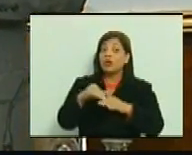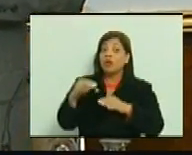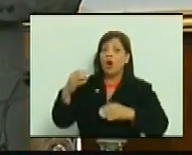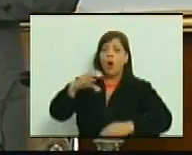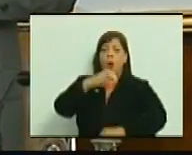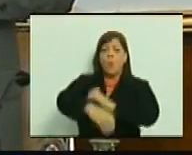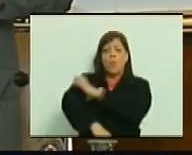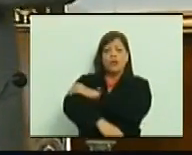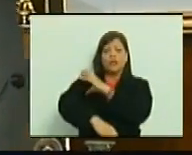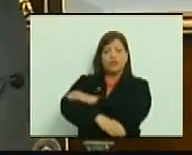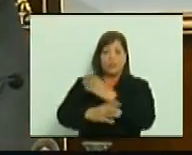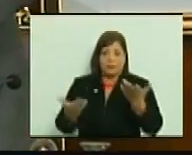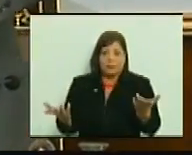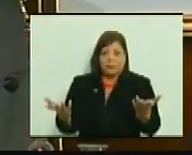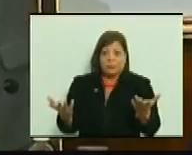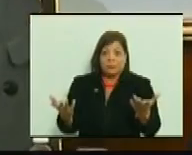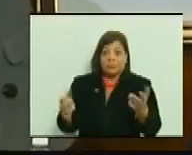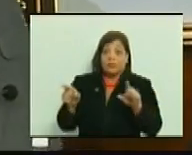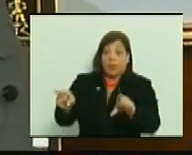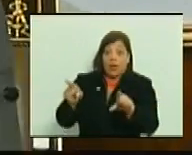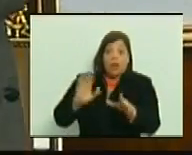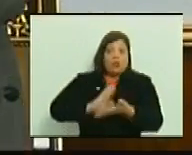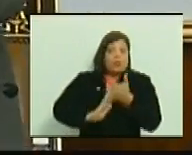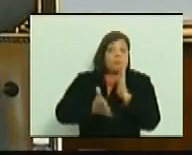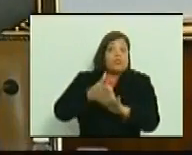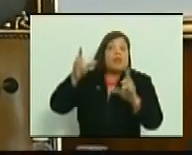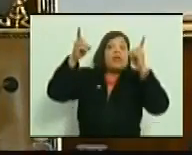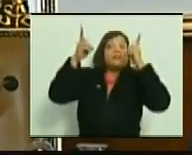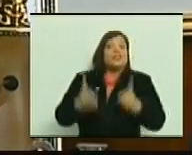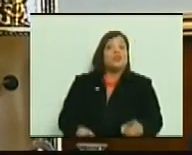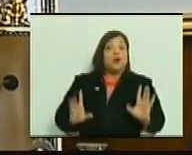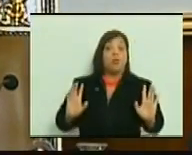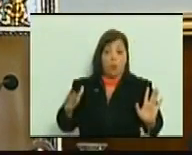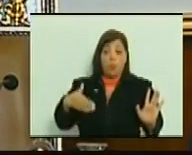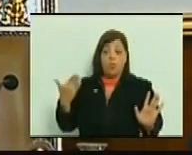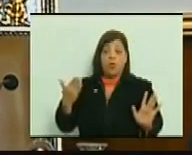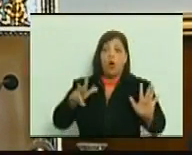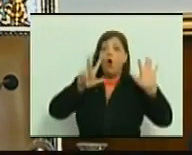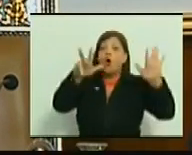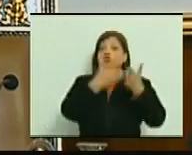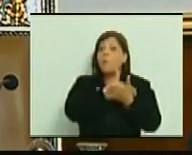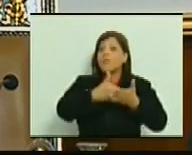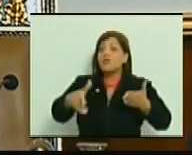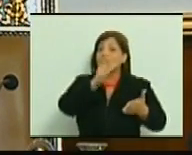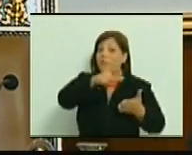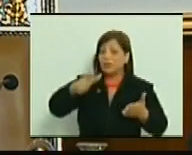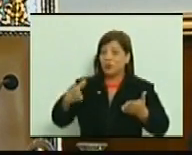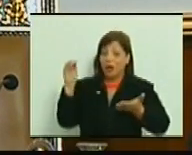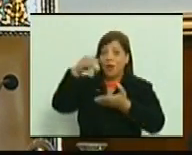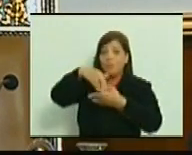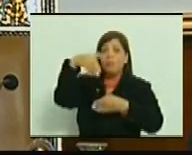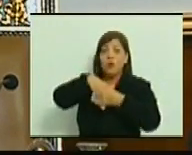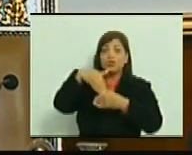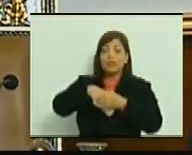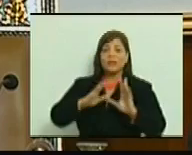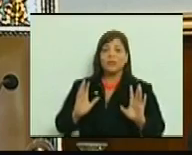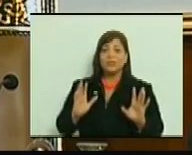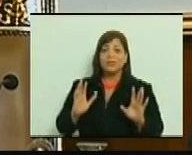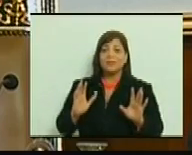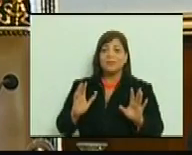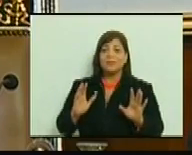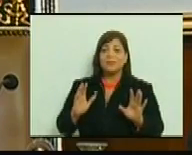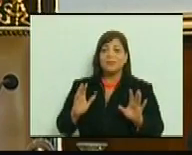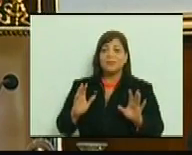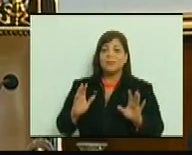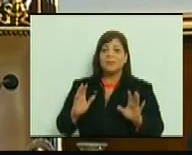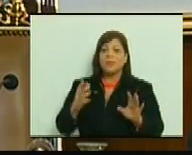oposición. Y aun cuando era contundente la participación de más de 8 millones de compatriotas,